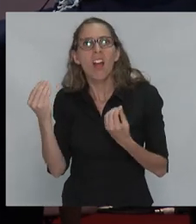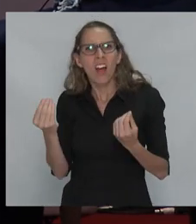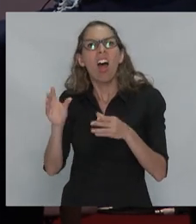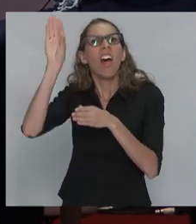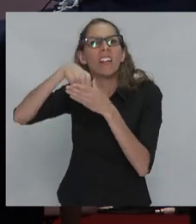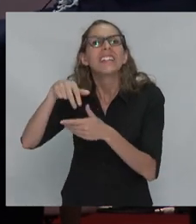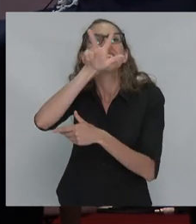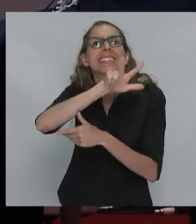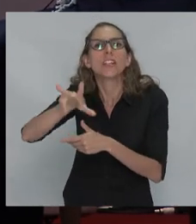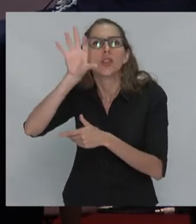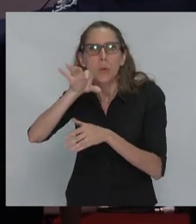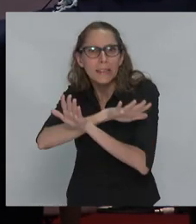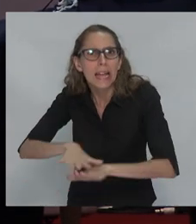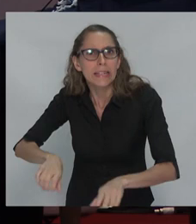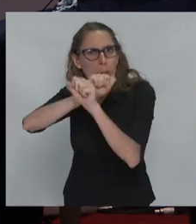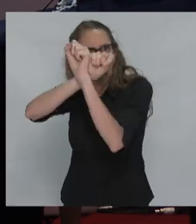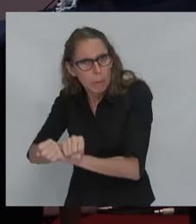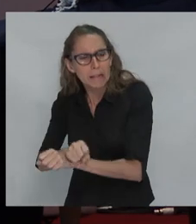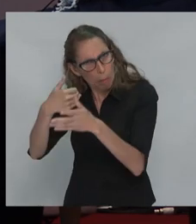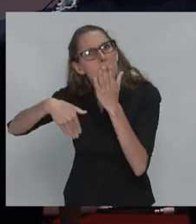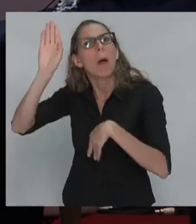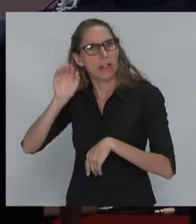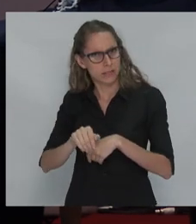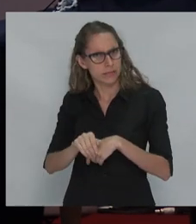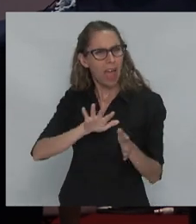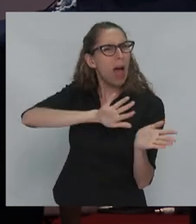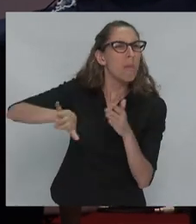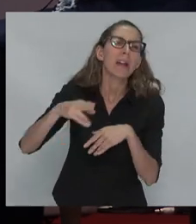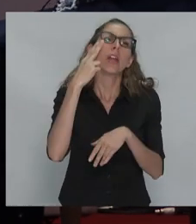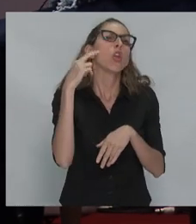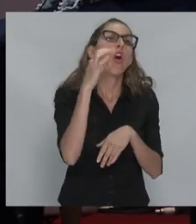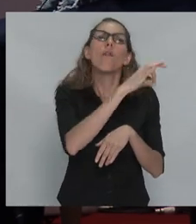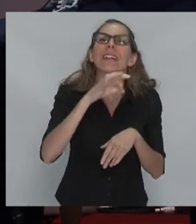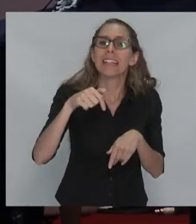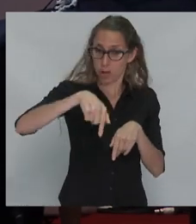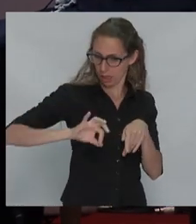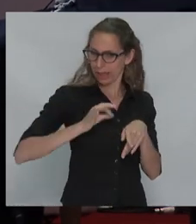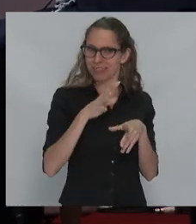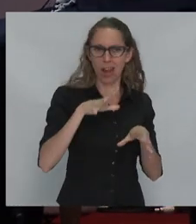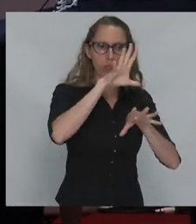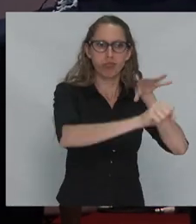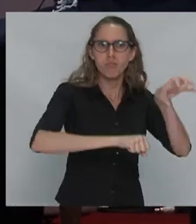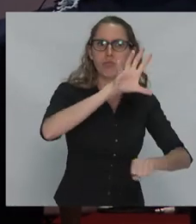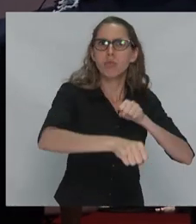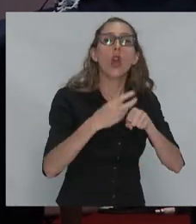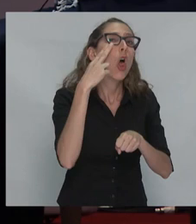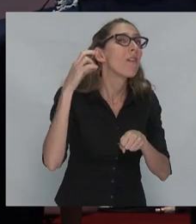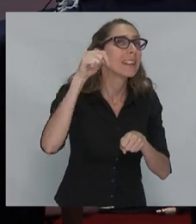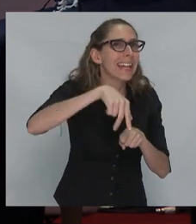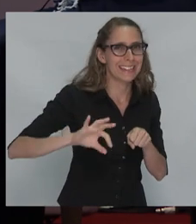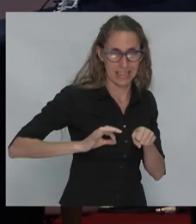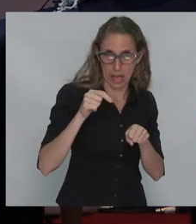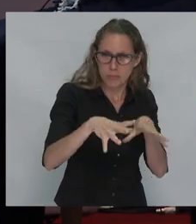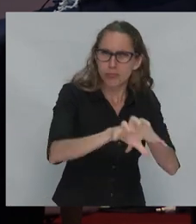niños encarcelados. No me refiero a los 900 que fueron detenidos este año. 350